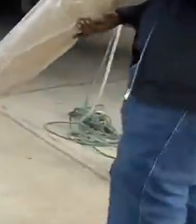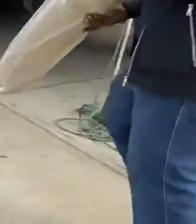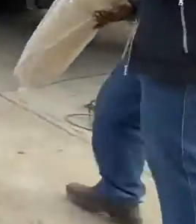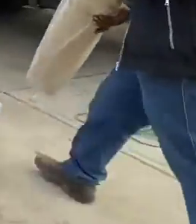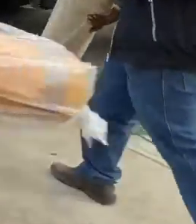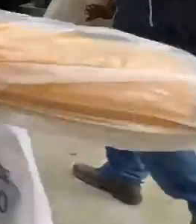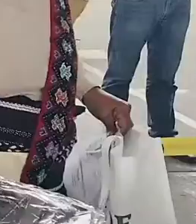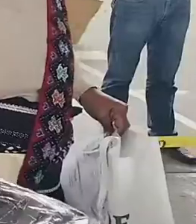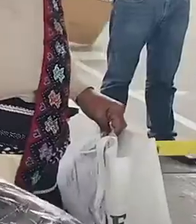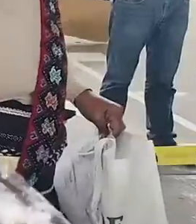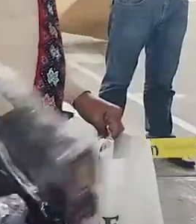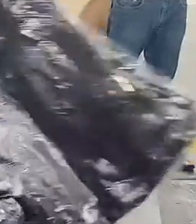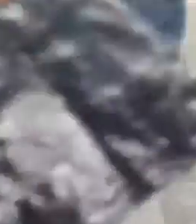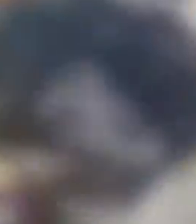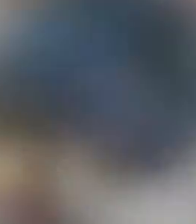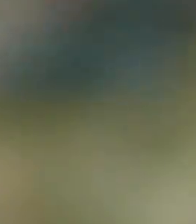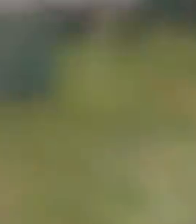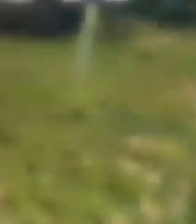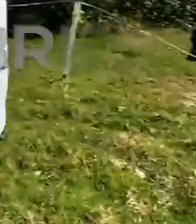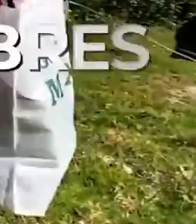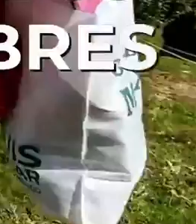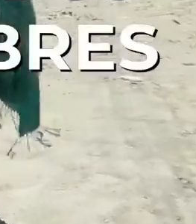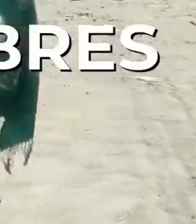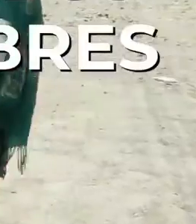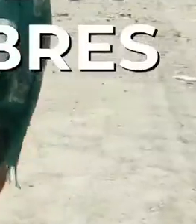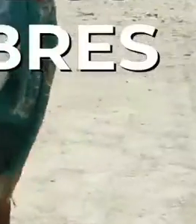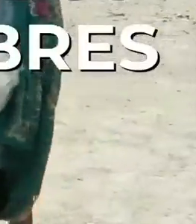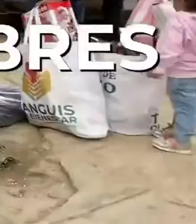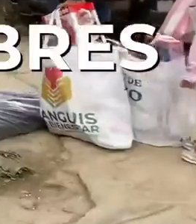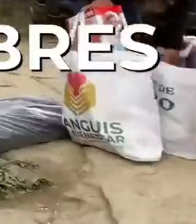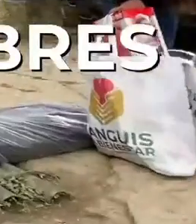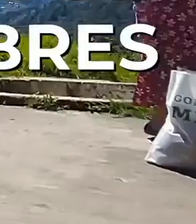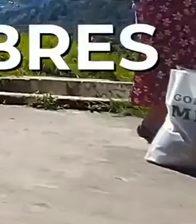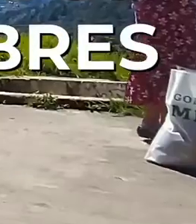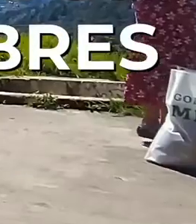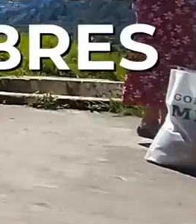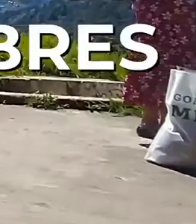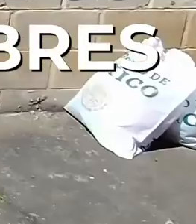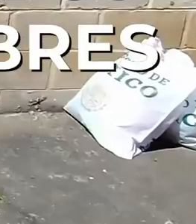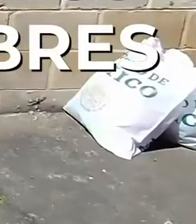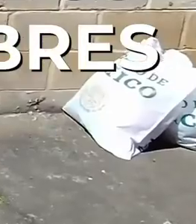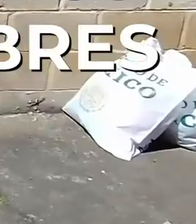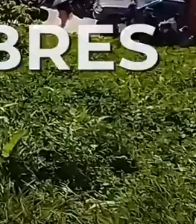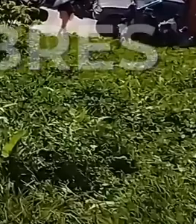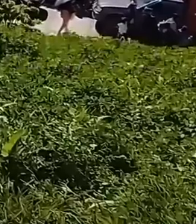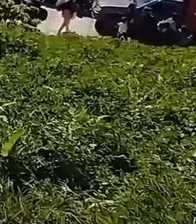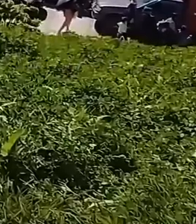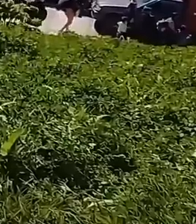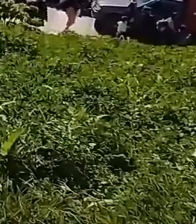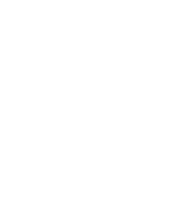De esta forma cumplimos con la encomienda de por el bien de todos, primero los pobres.